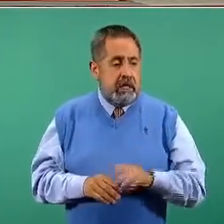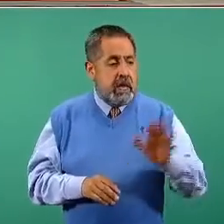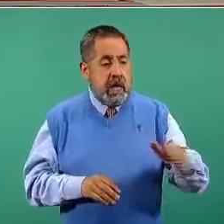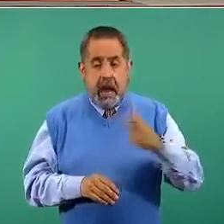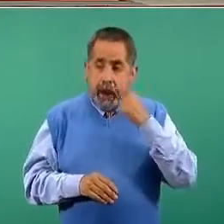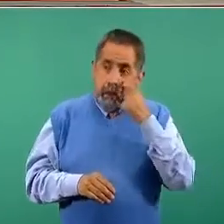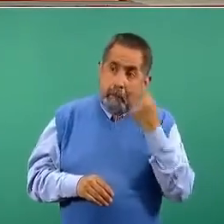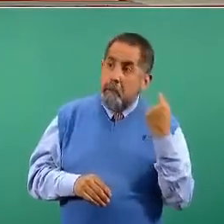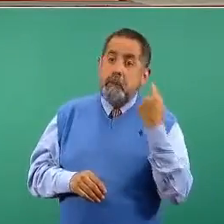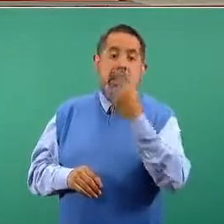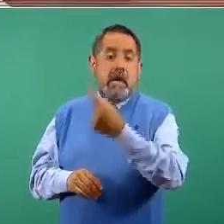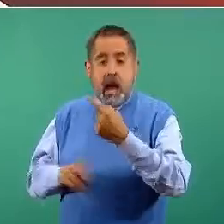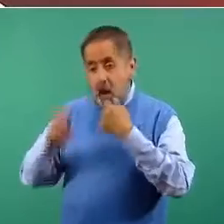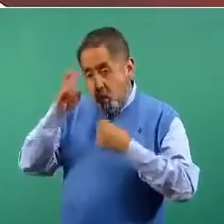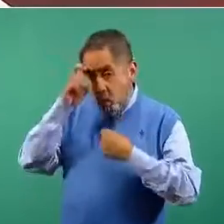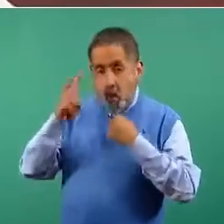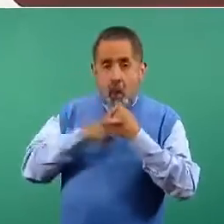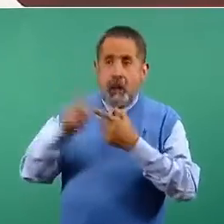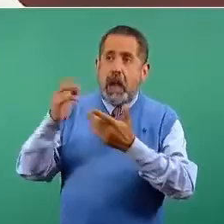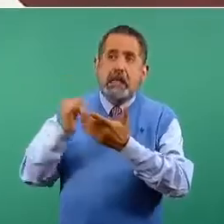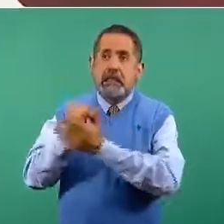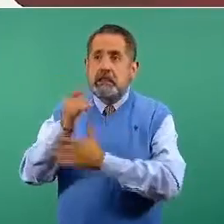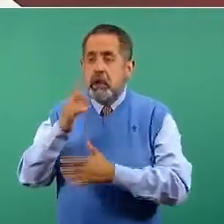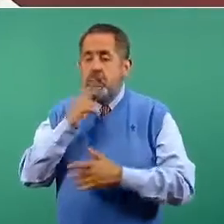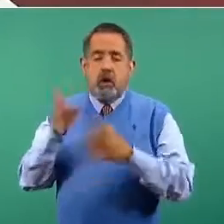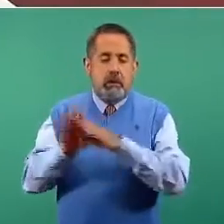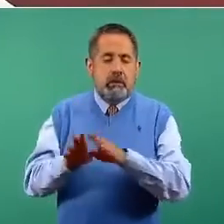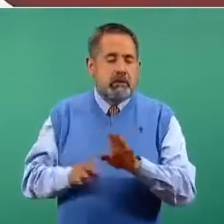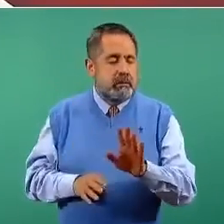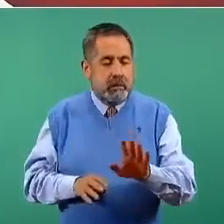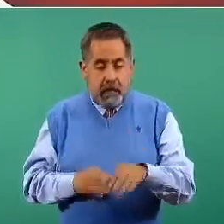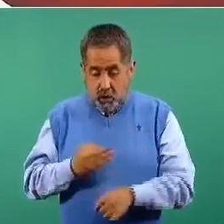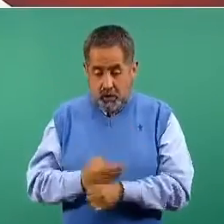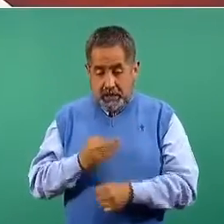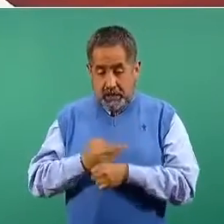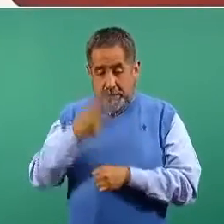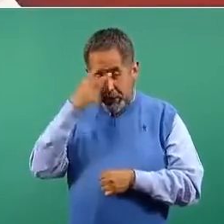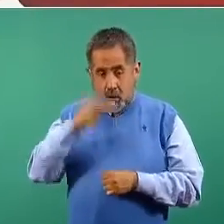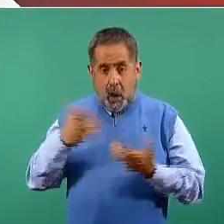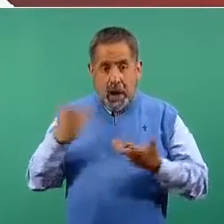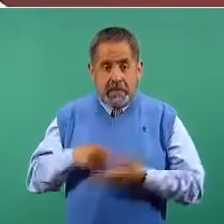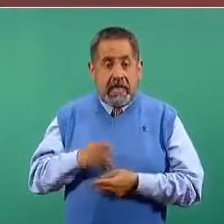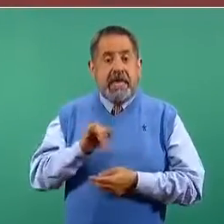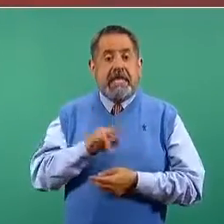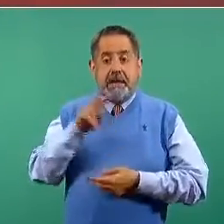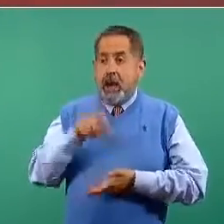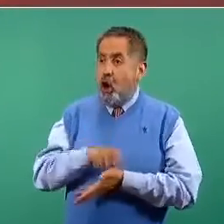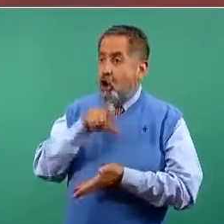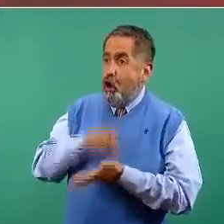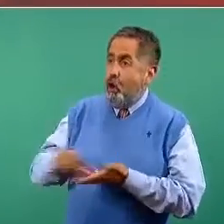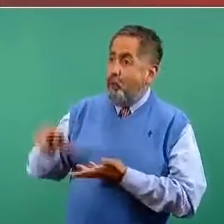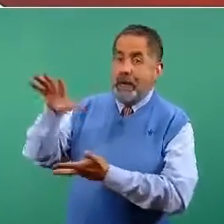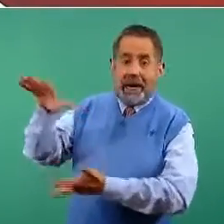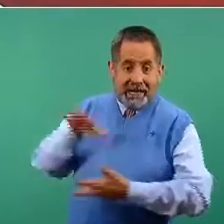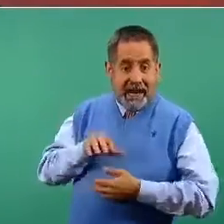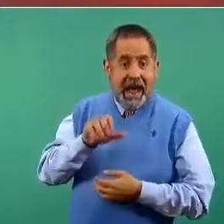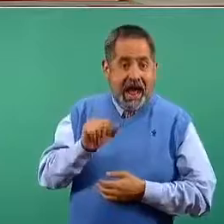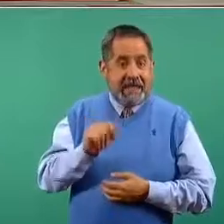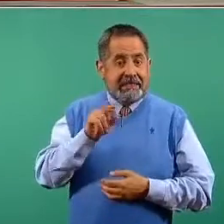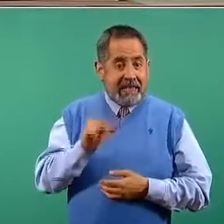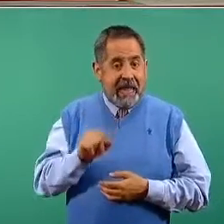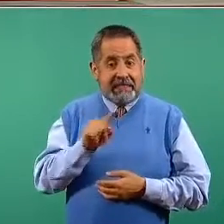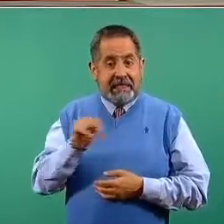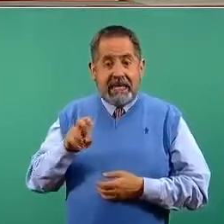una decisión de países europeos con el momento en que estaba México de adquirir vacunas AstraZeneca de